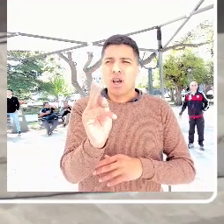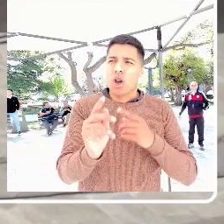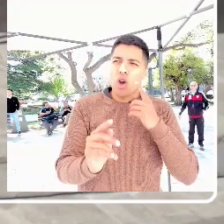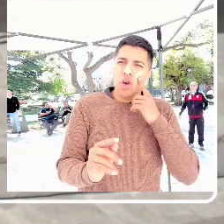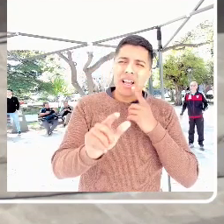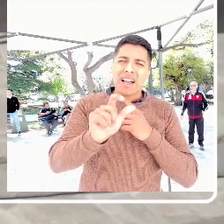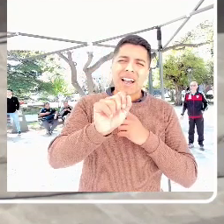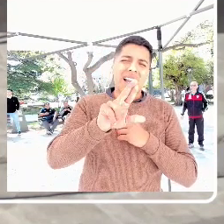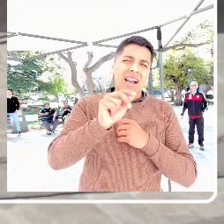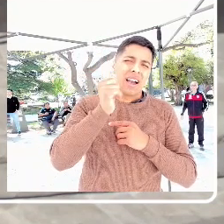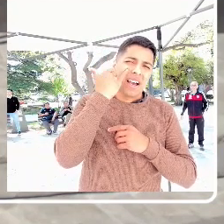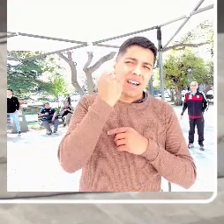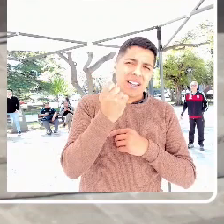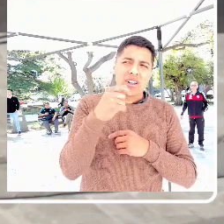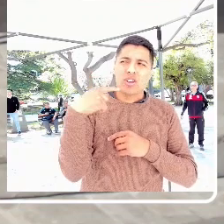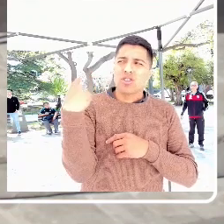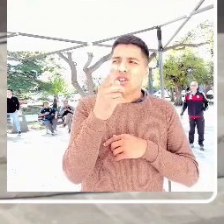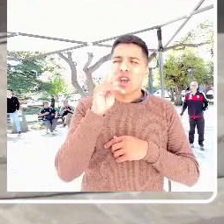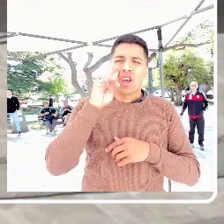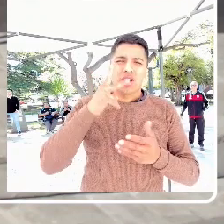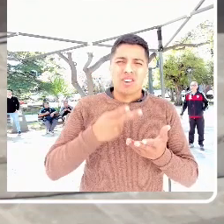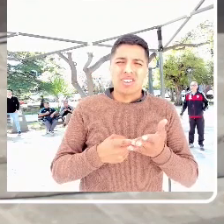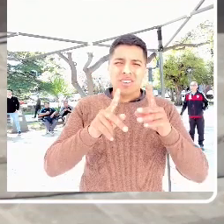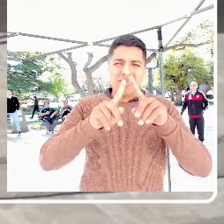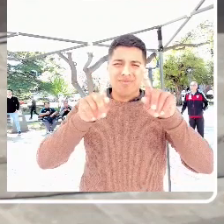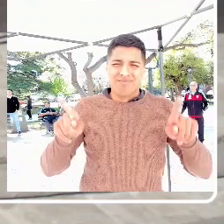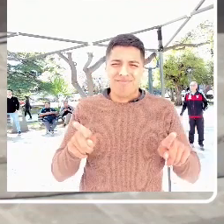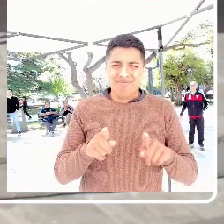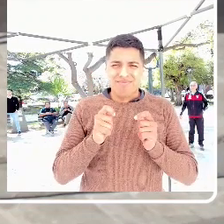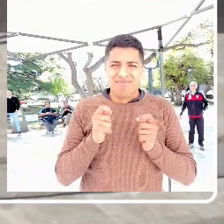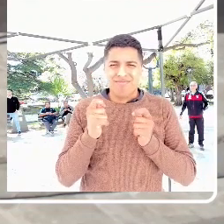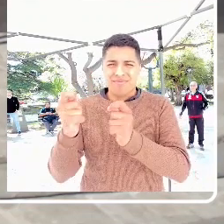Araya hacemos la entrega del reconocimiento.